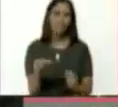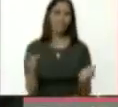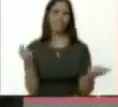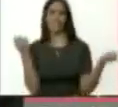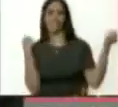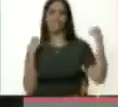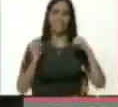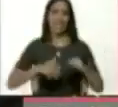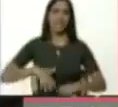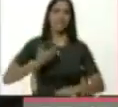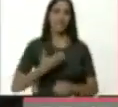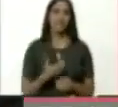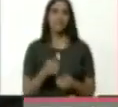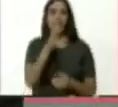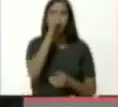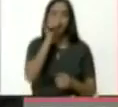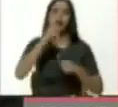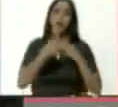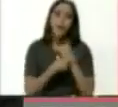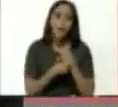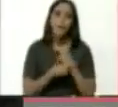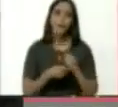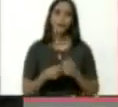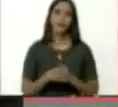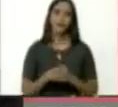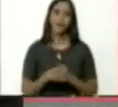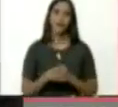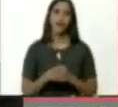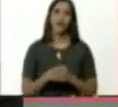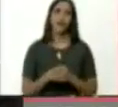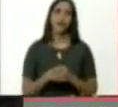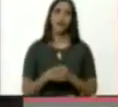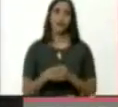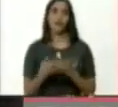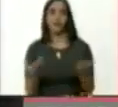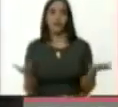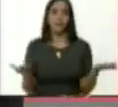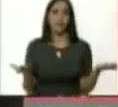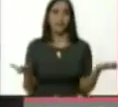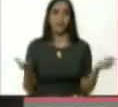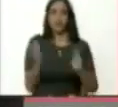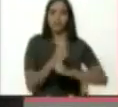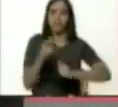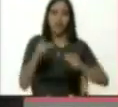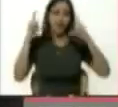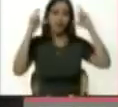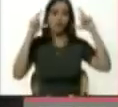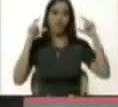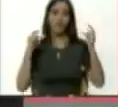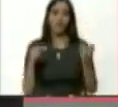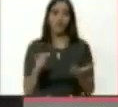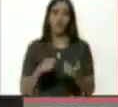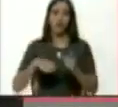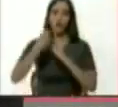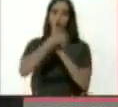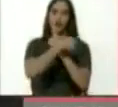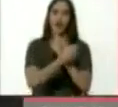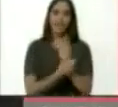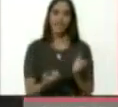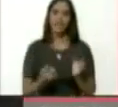arrechón, se está burlando de Guaidó cuando le dice, bueno, porque es que consiguieron ahí en una fotografía una ametralladora y un